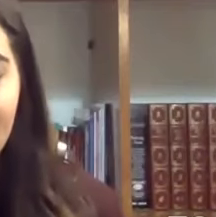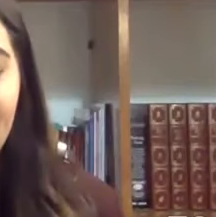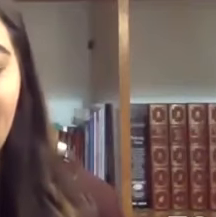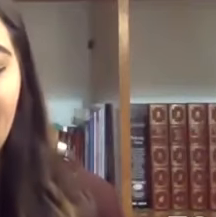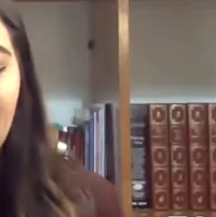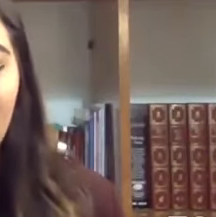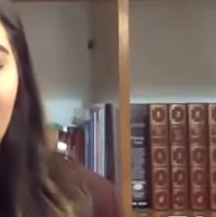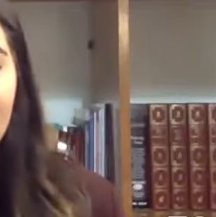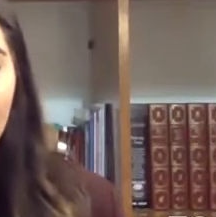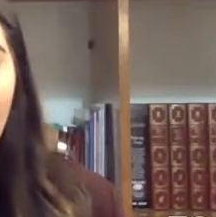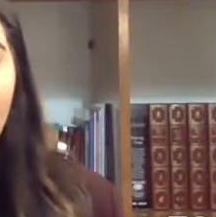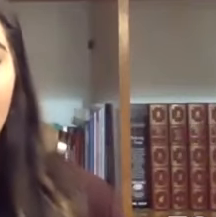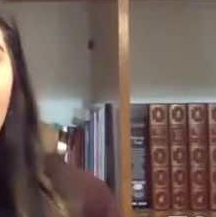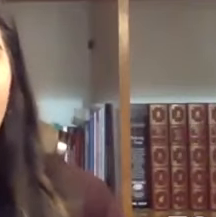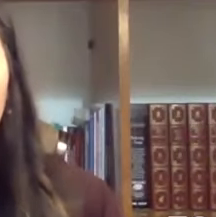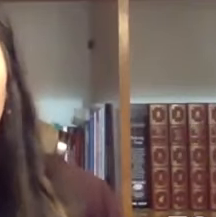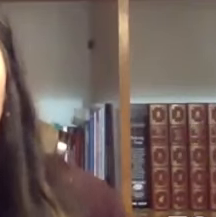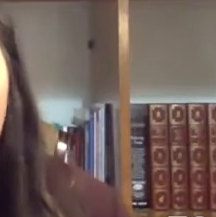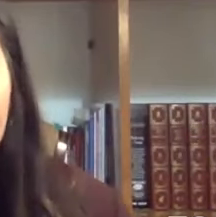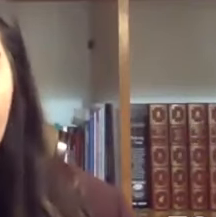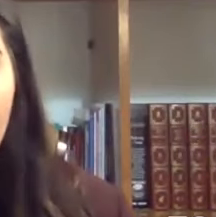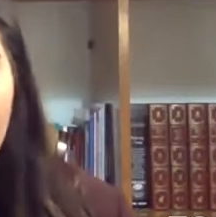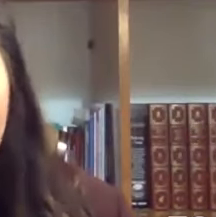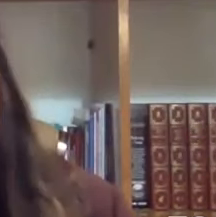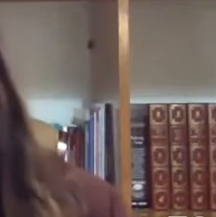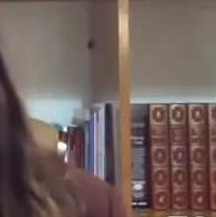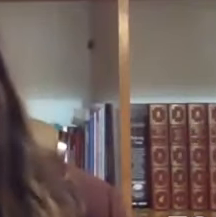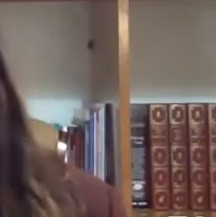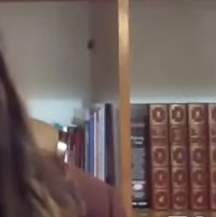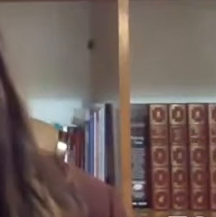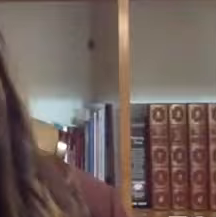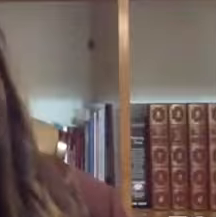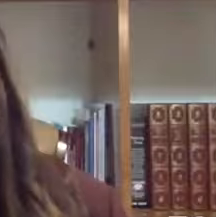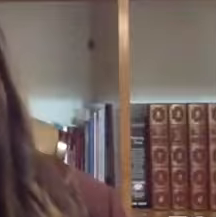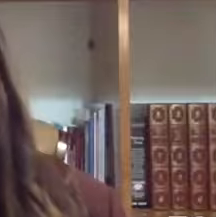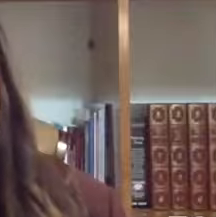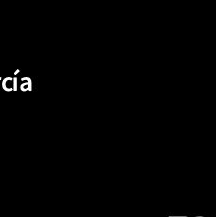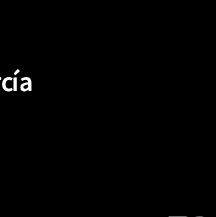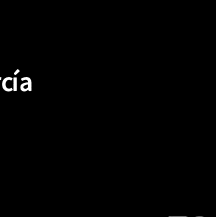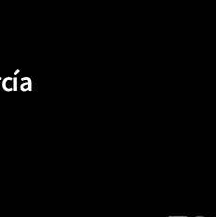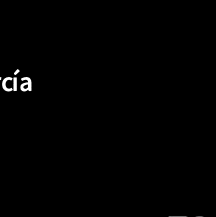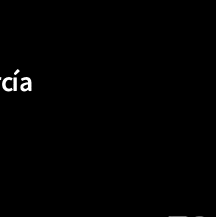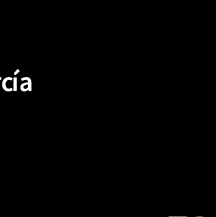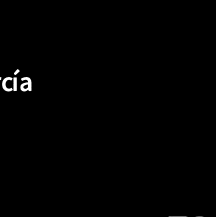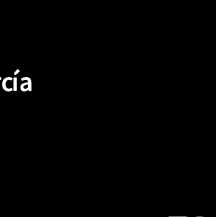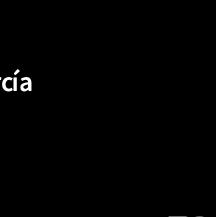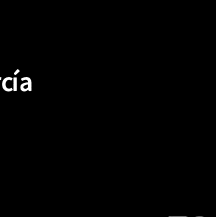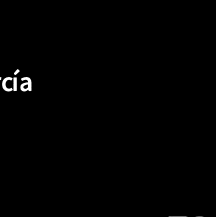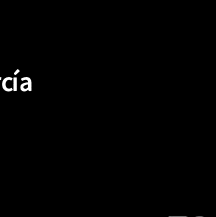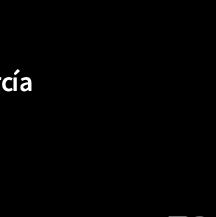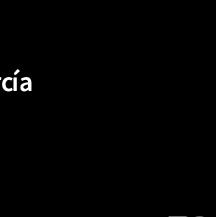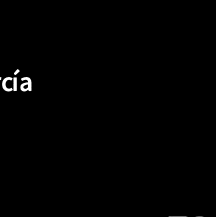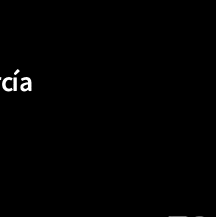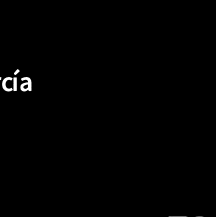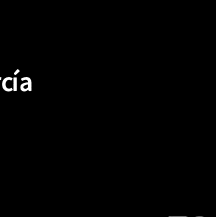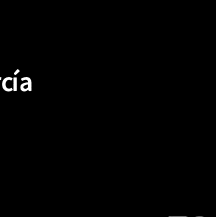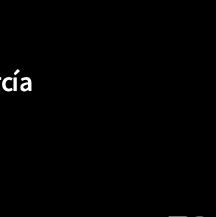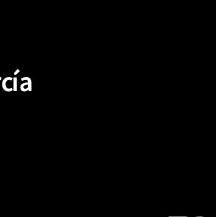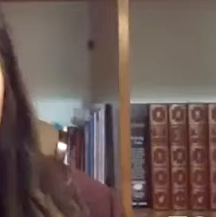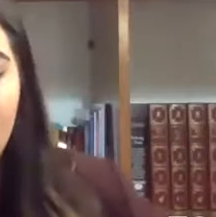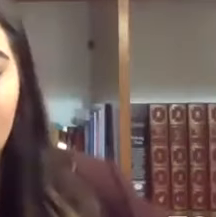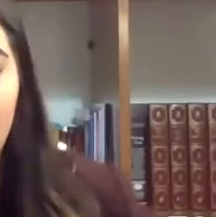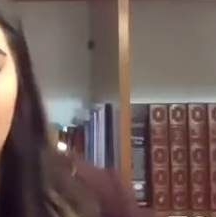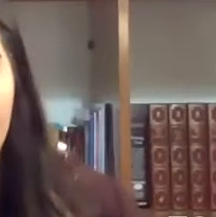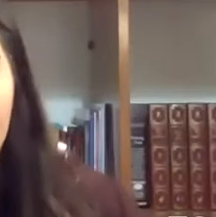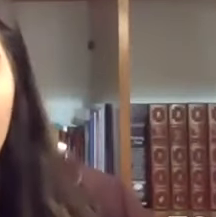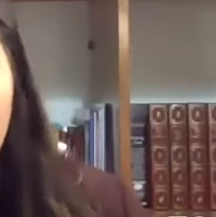mujer. Paso a un segundo caso que es respecto a visitas y convivencia. Es el